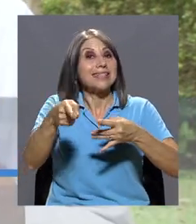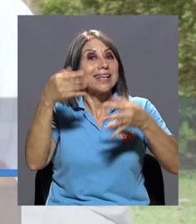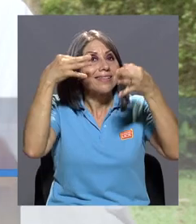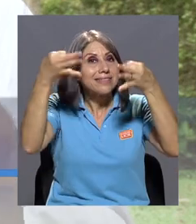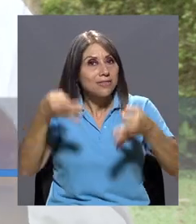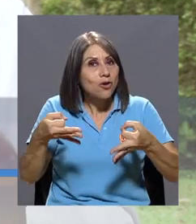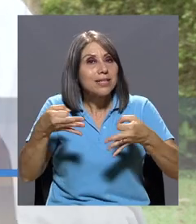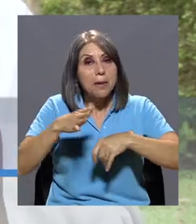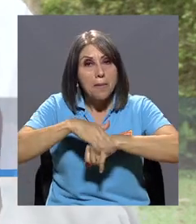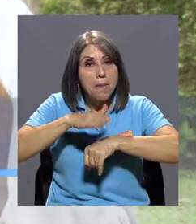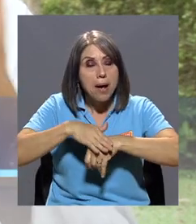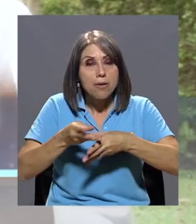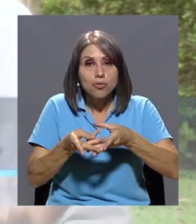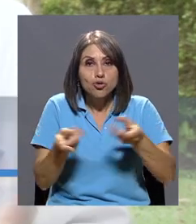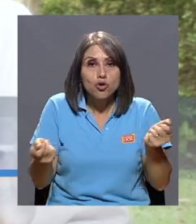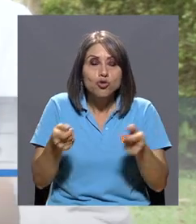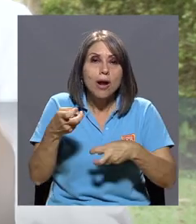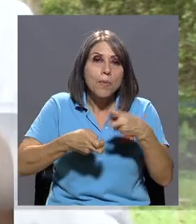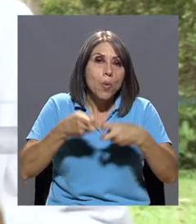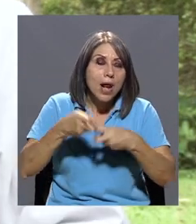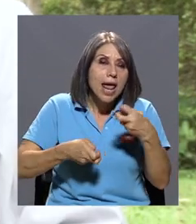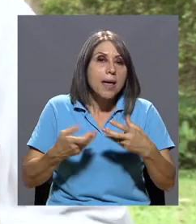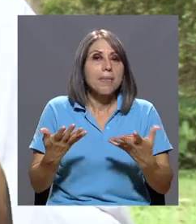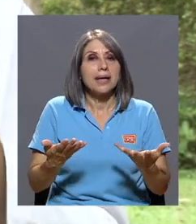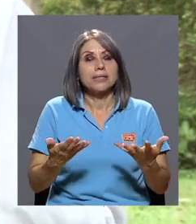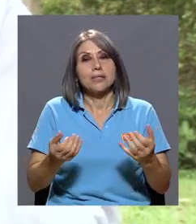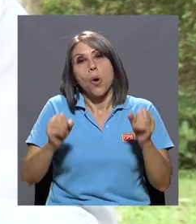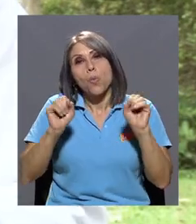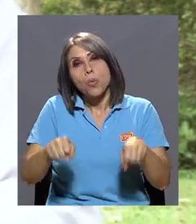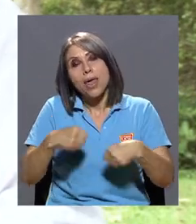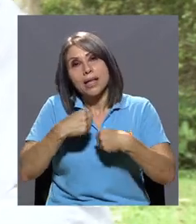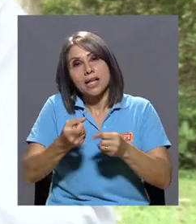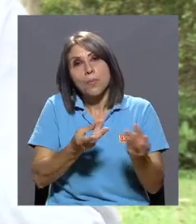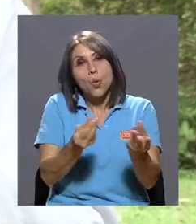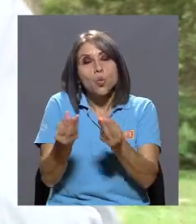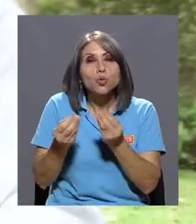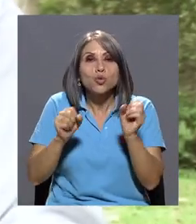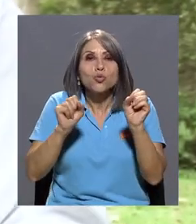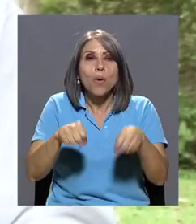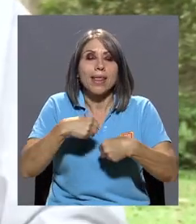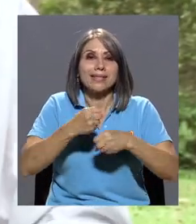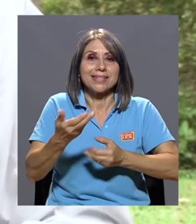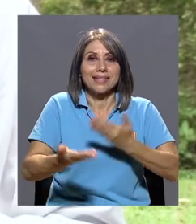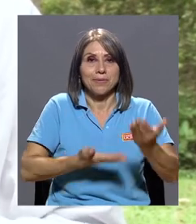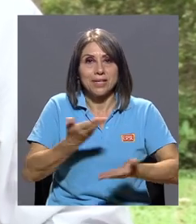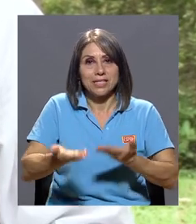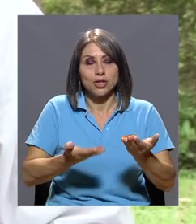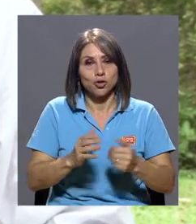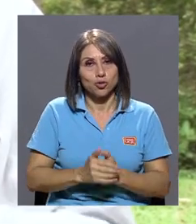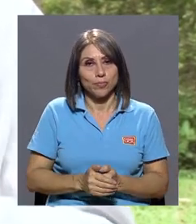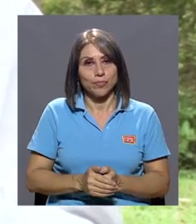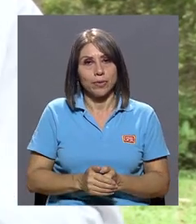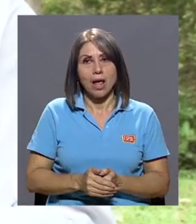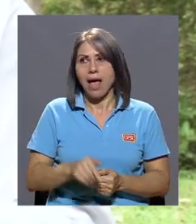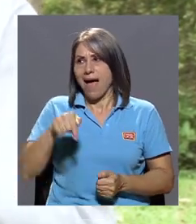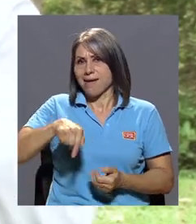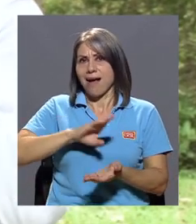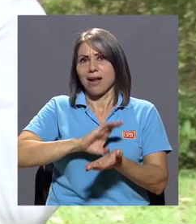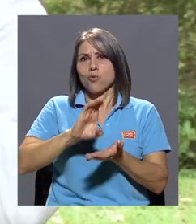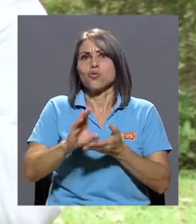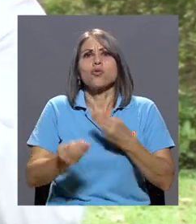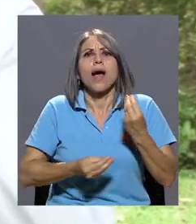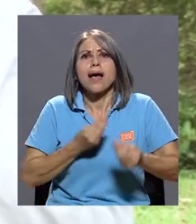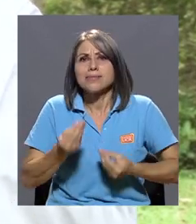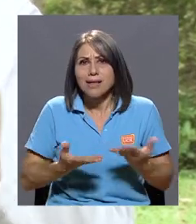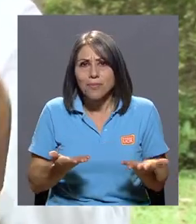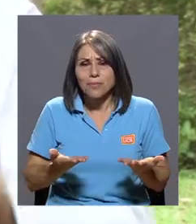decisiones ojalá que le permitan solucionar problemas o que le permitan generar productos o generar servicios. En este caso, ¿qué hacemos en el curso?